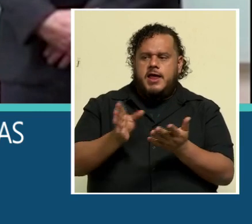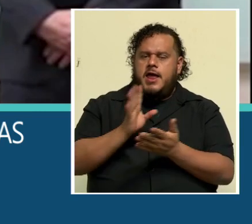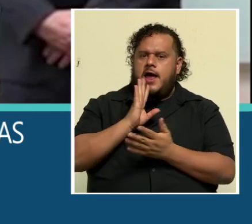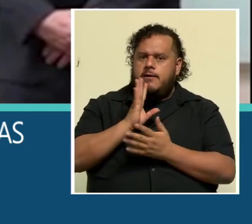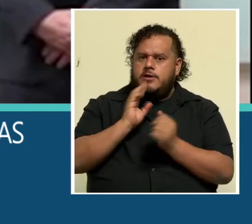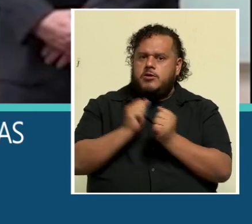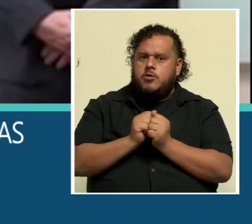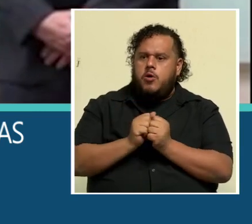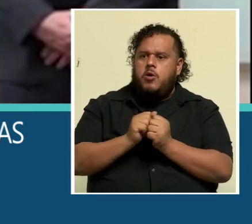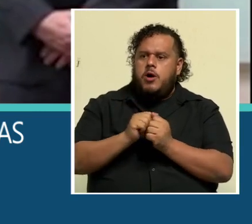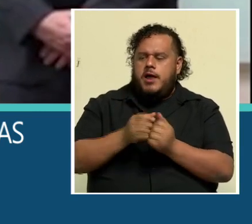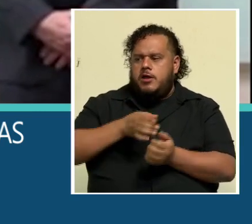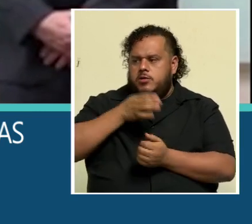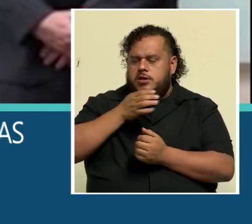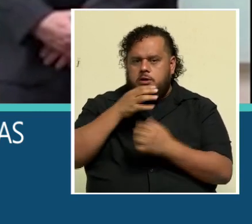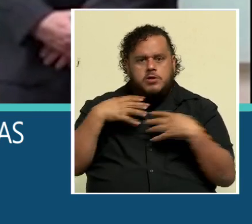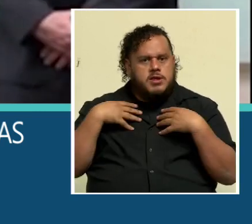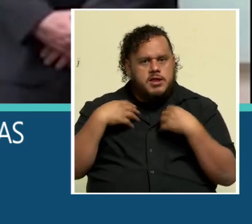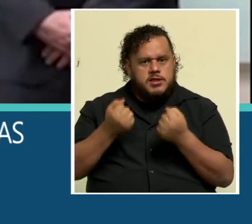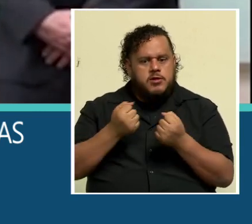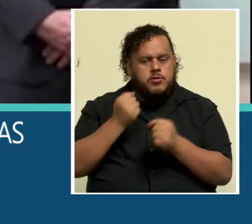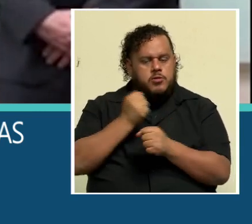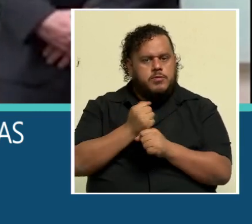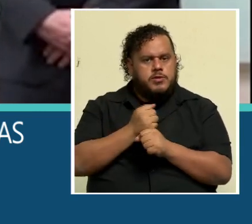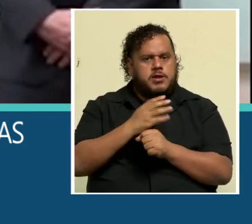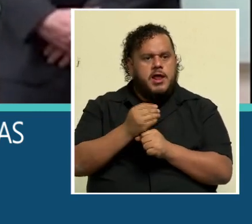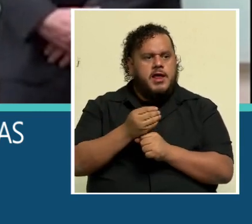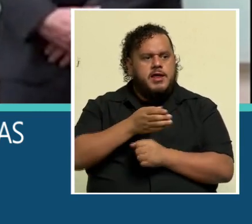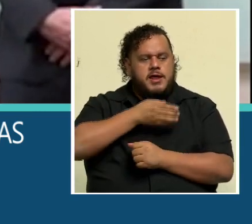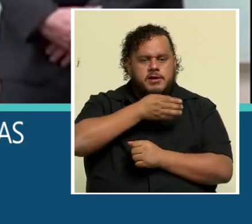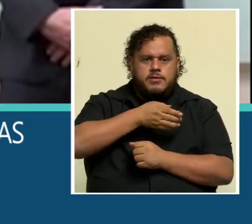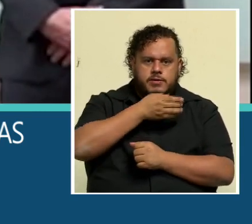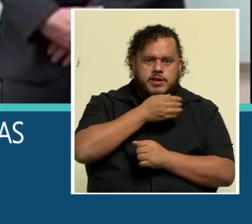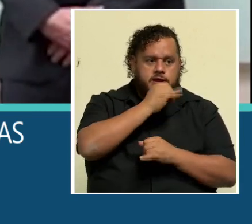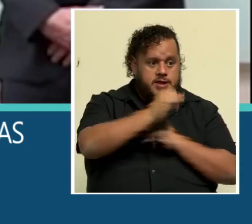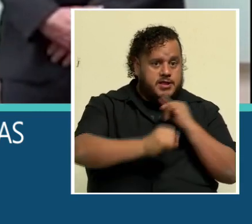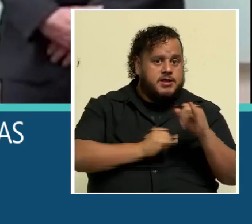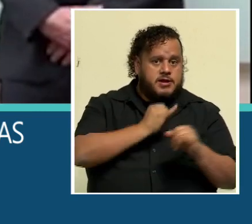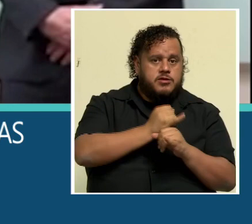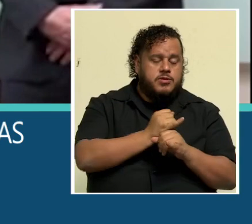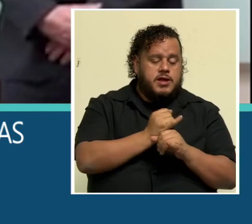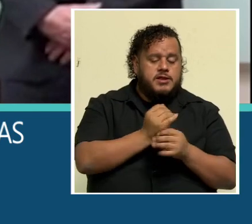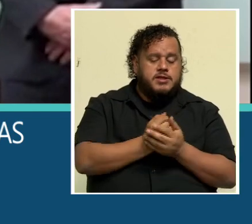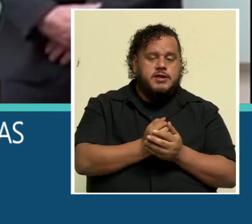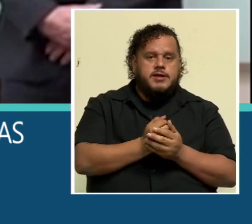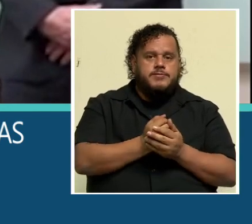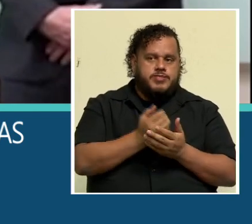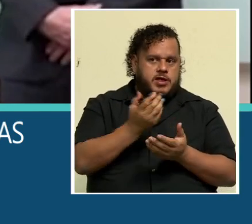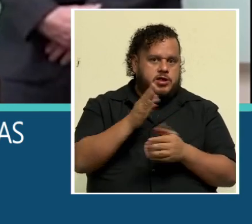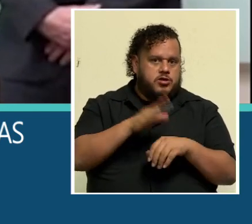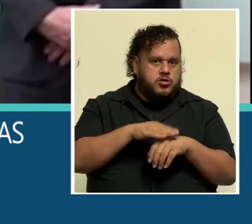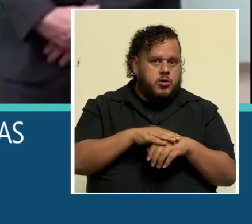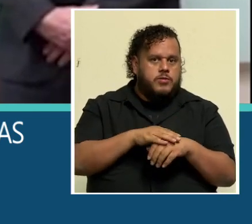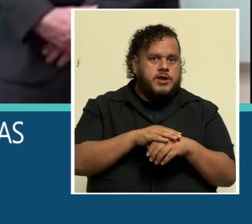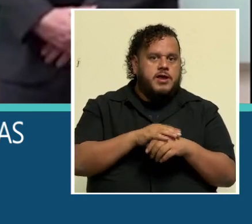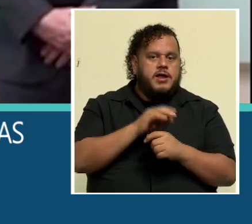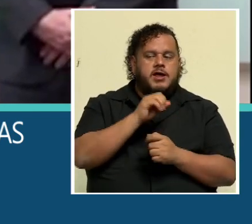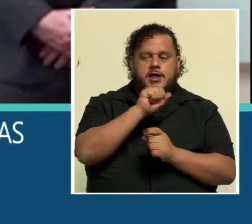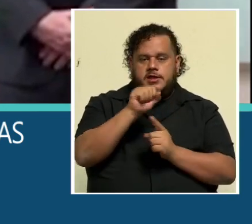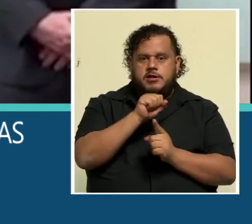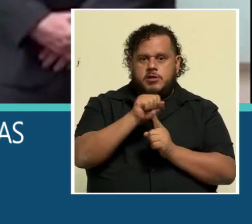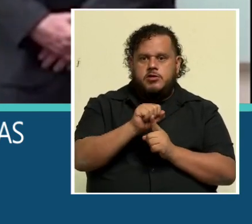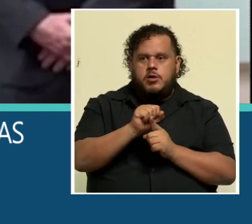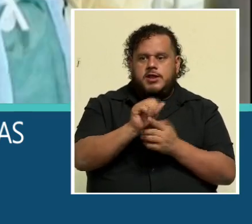de Salud Ocupacional, al INS y a las referencias internacionales confiables sobre aspectos de